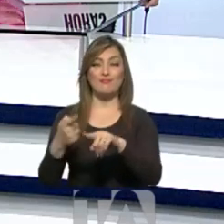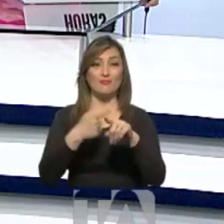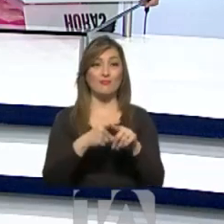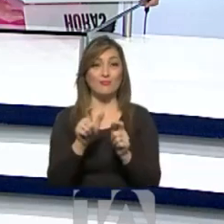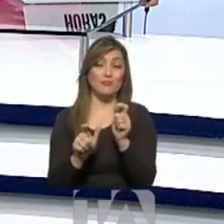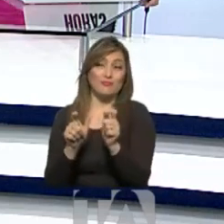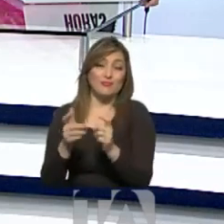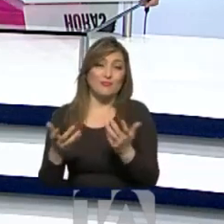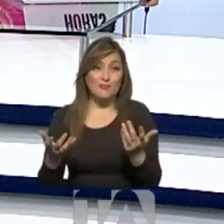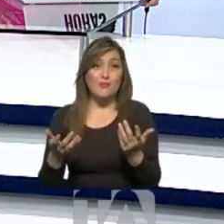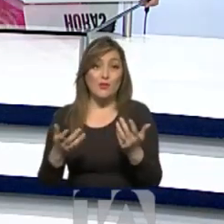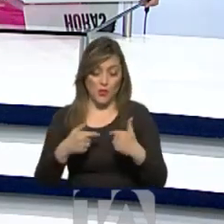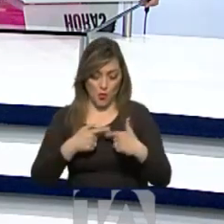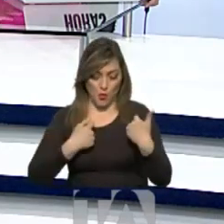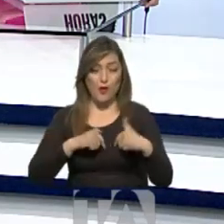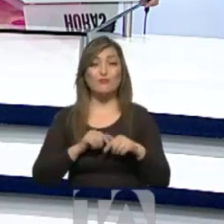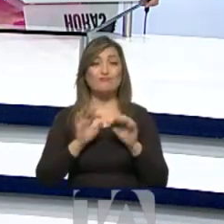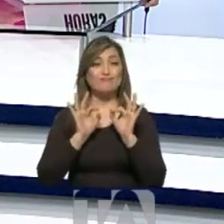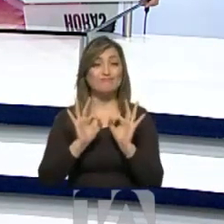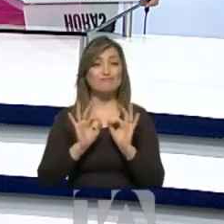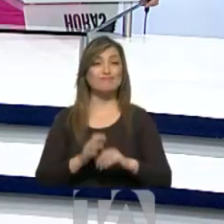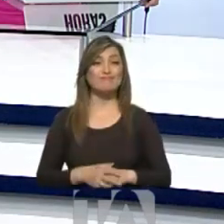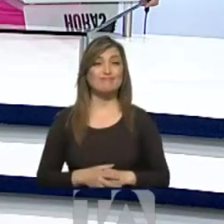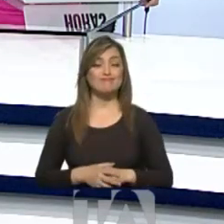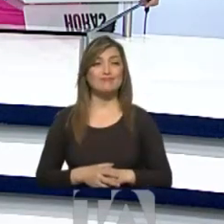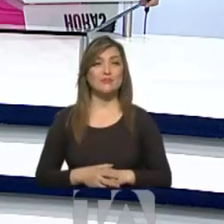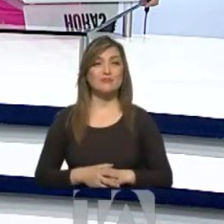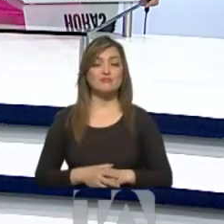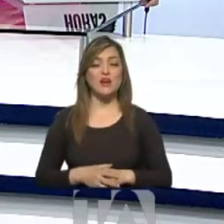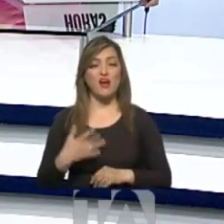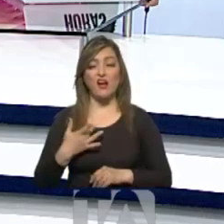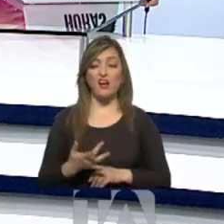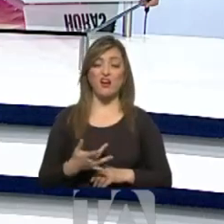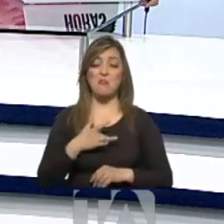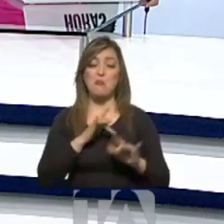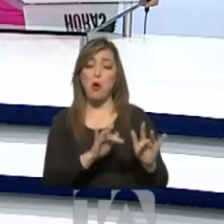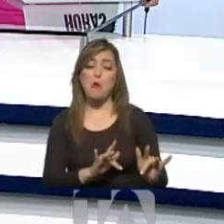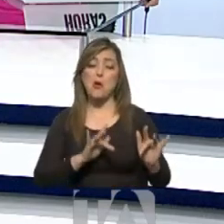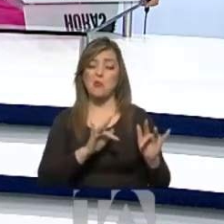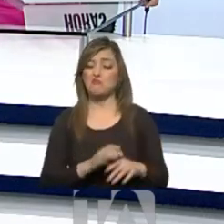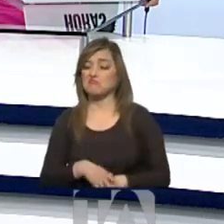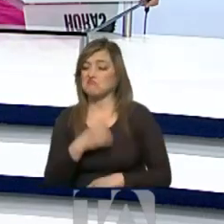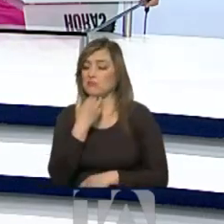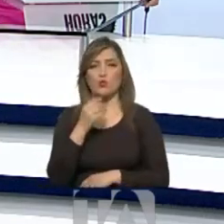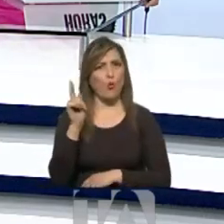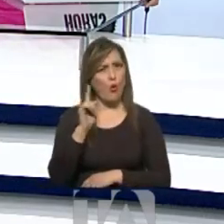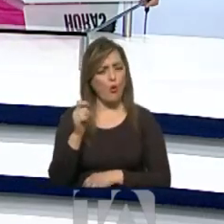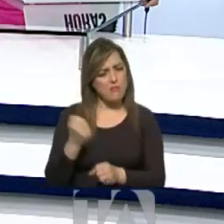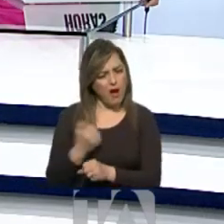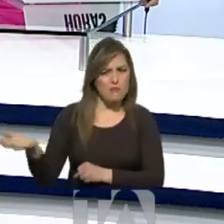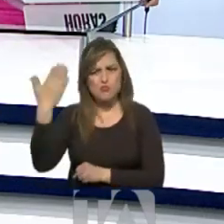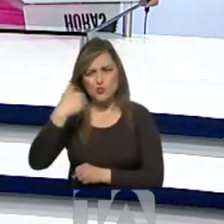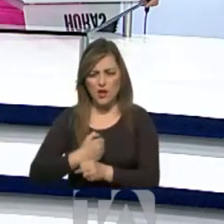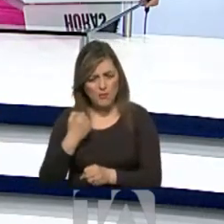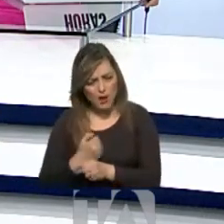de personas con buen corazón, que no se quedan tal vez en la lamentación o en la pena, sino que dicen manos a la obra, nos vamos